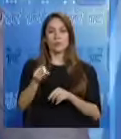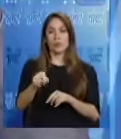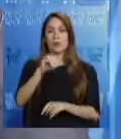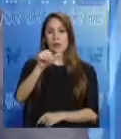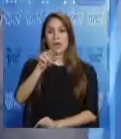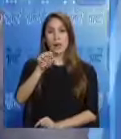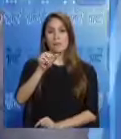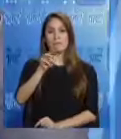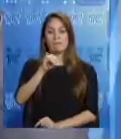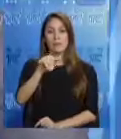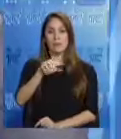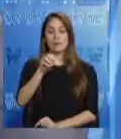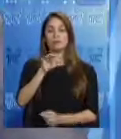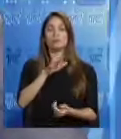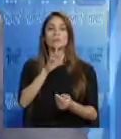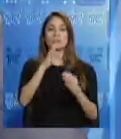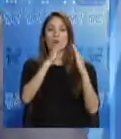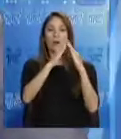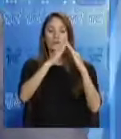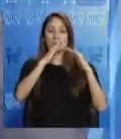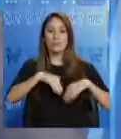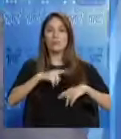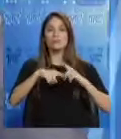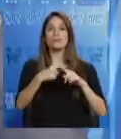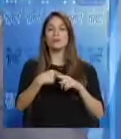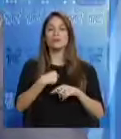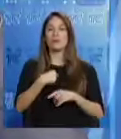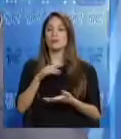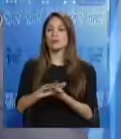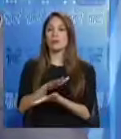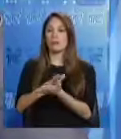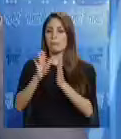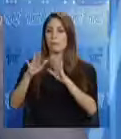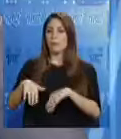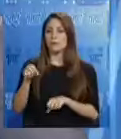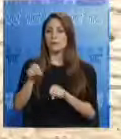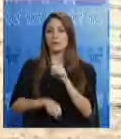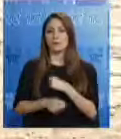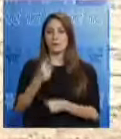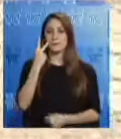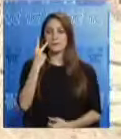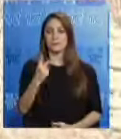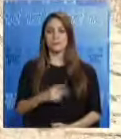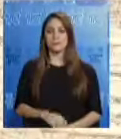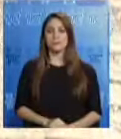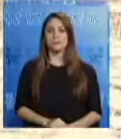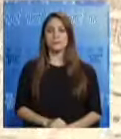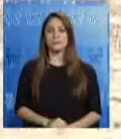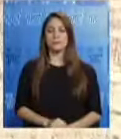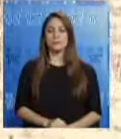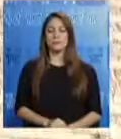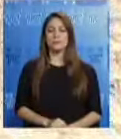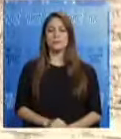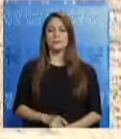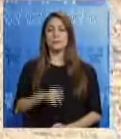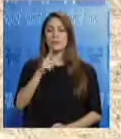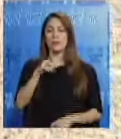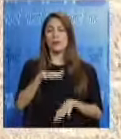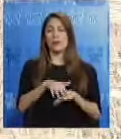Un legendario maestro perdió su casa y la escuela donde impartía sus conocimientos. Vamos a ver. Con su lento